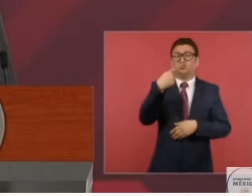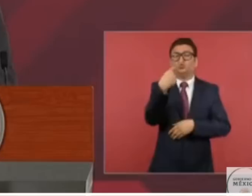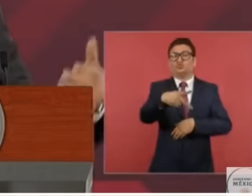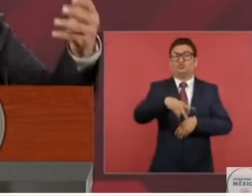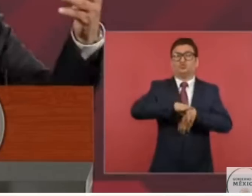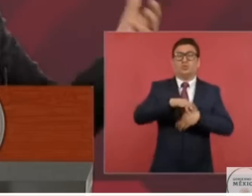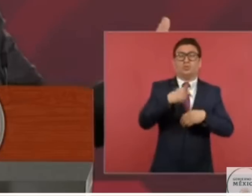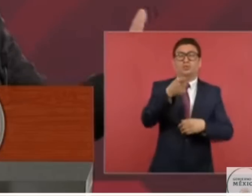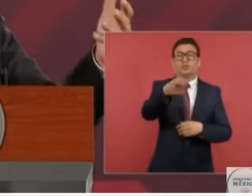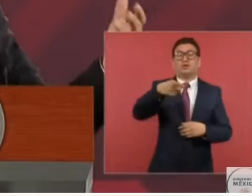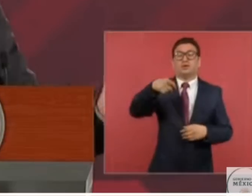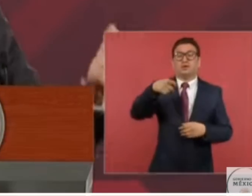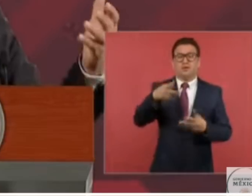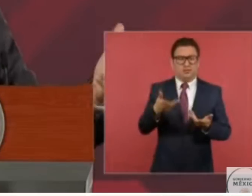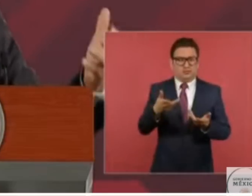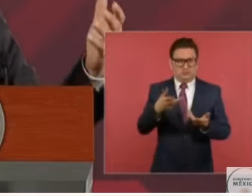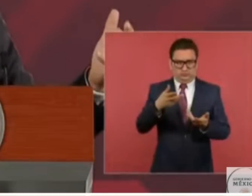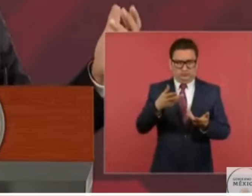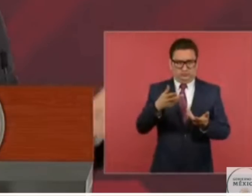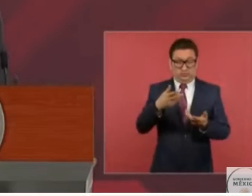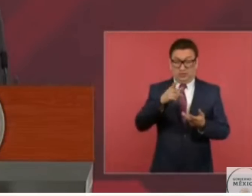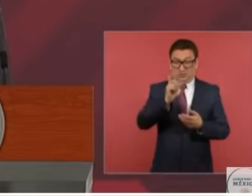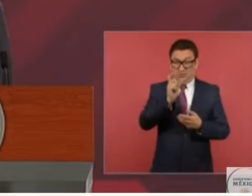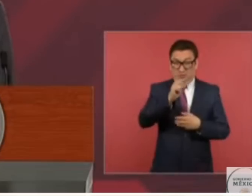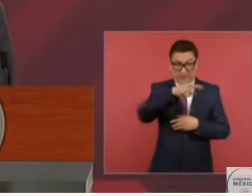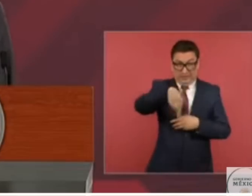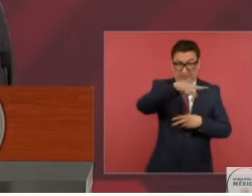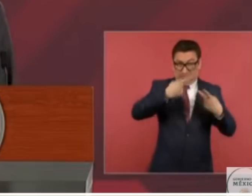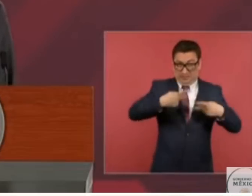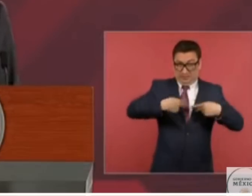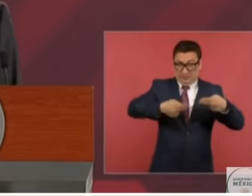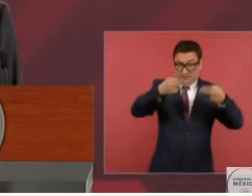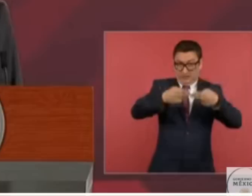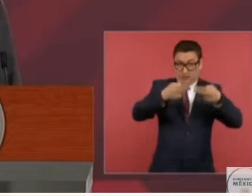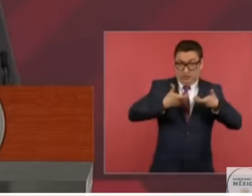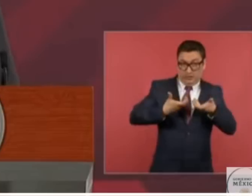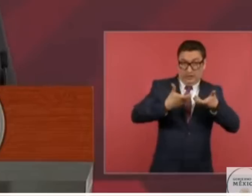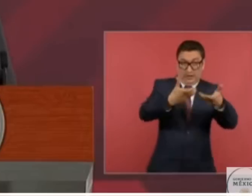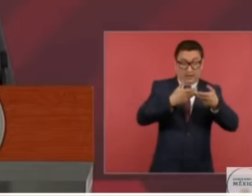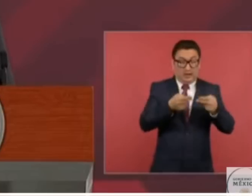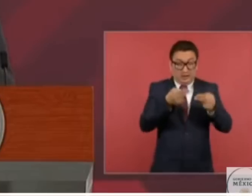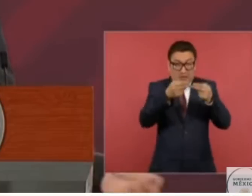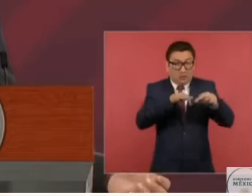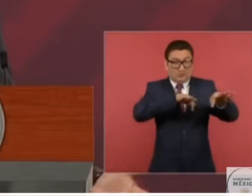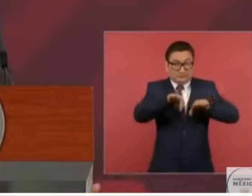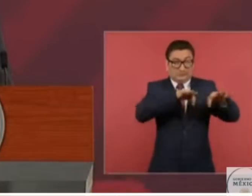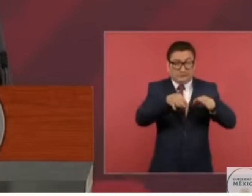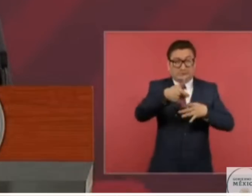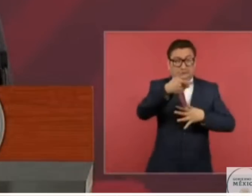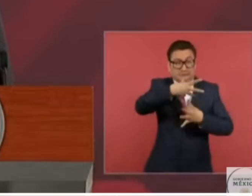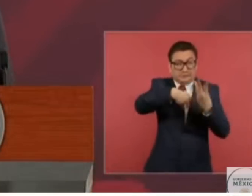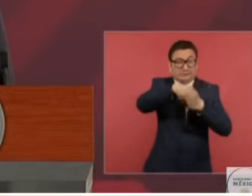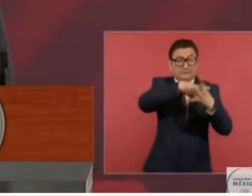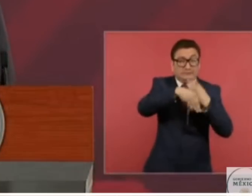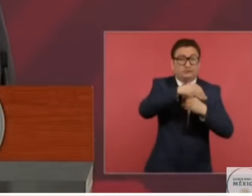cuando la gente se buscaba la vida como podía y lo sigue haciendo, como puede,